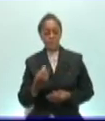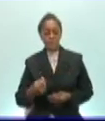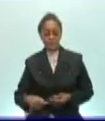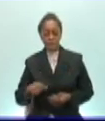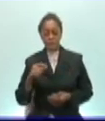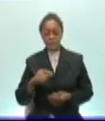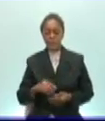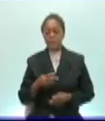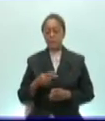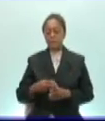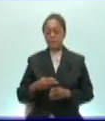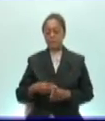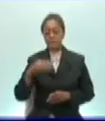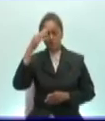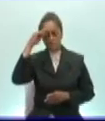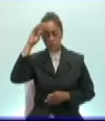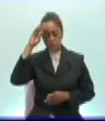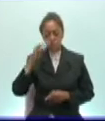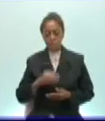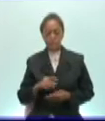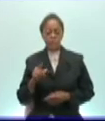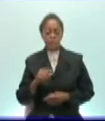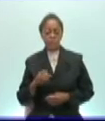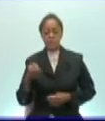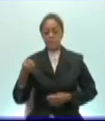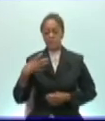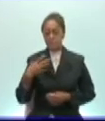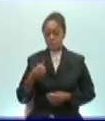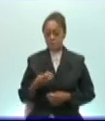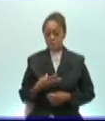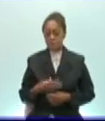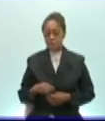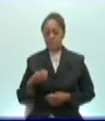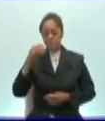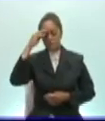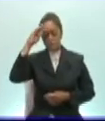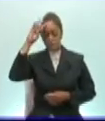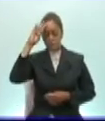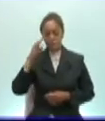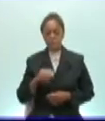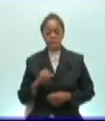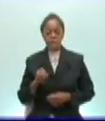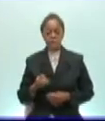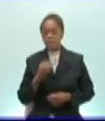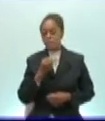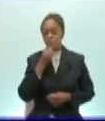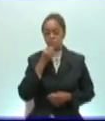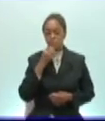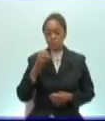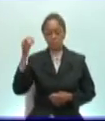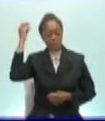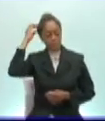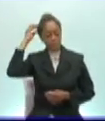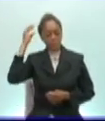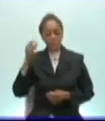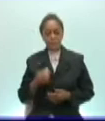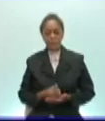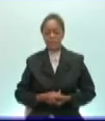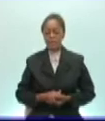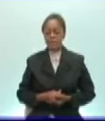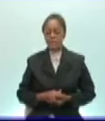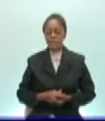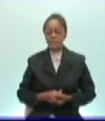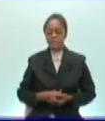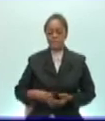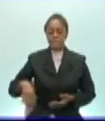eran llamados los cubanos, y entonces comienzan a difamar del cubano. Nos consideran incapaces de gobernarnos, sobre todo toda